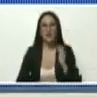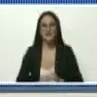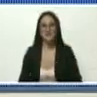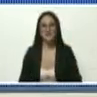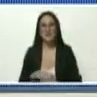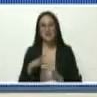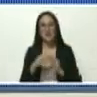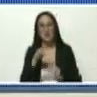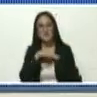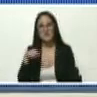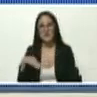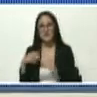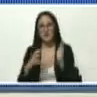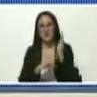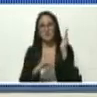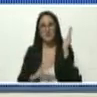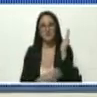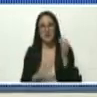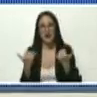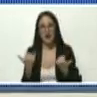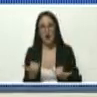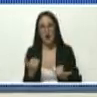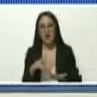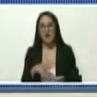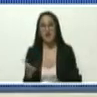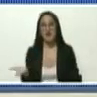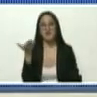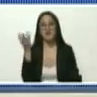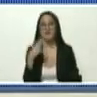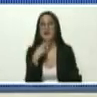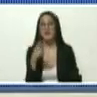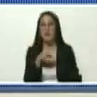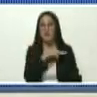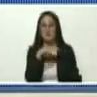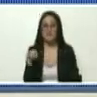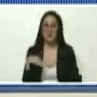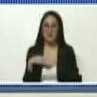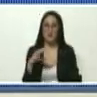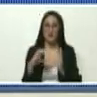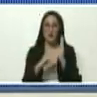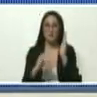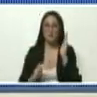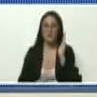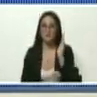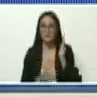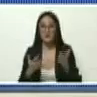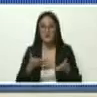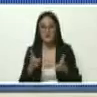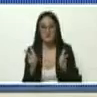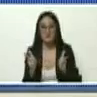de la OPEP. Y voy a levantar la voz de estos miembros de la OPEP, si me permite, señor